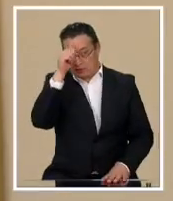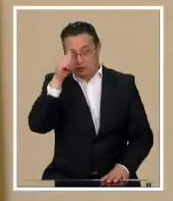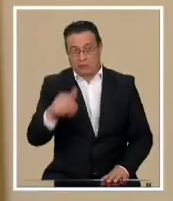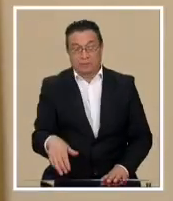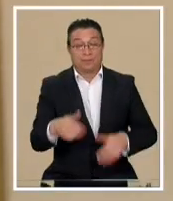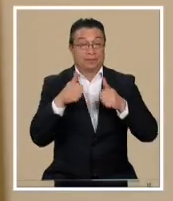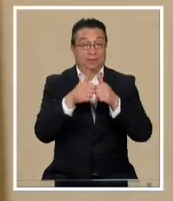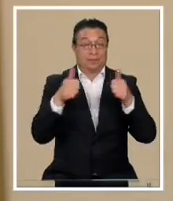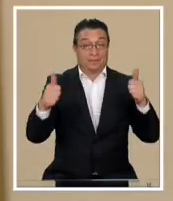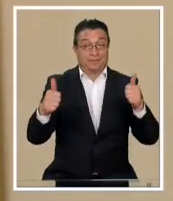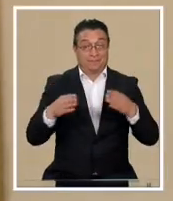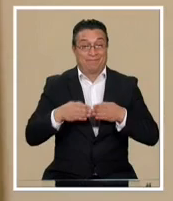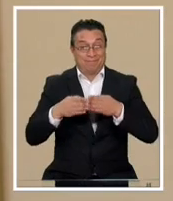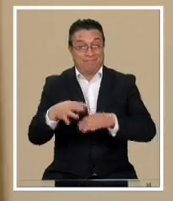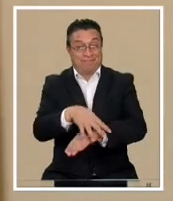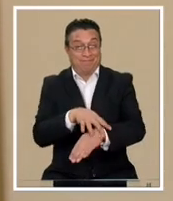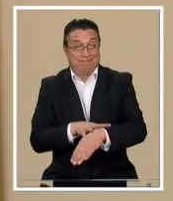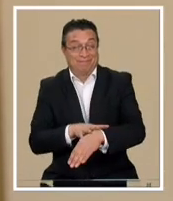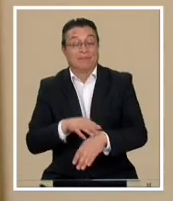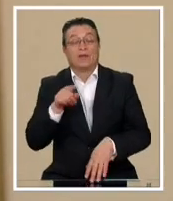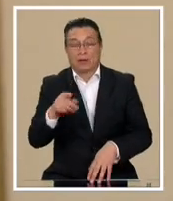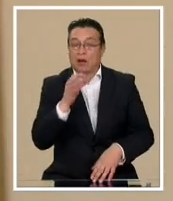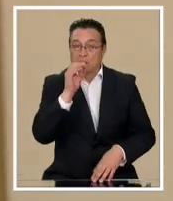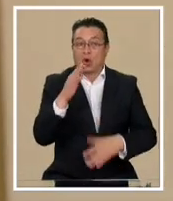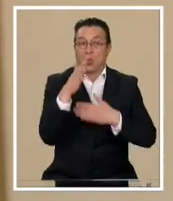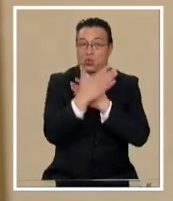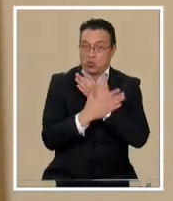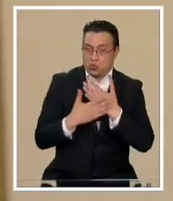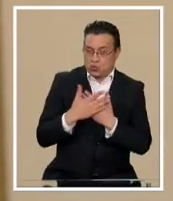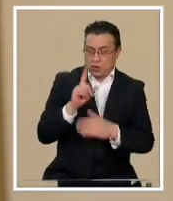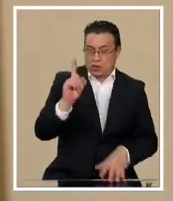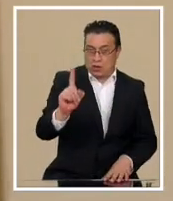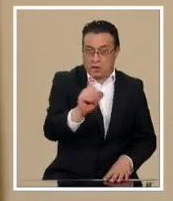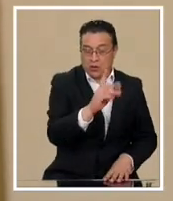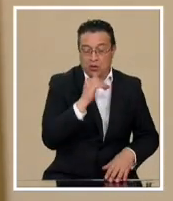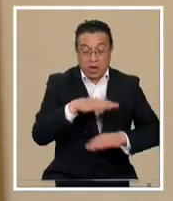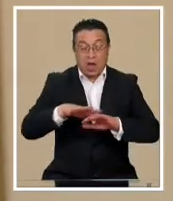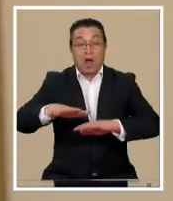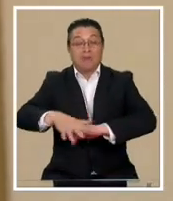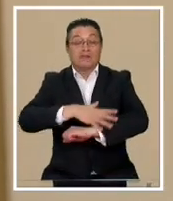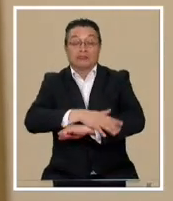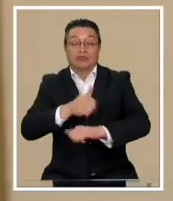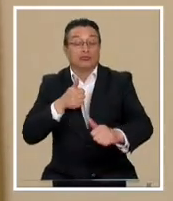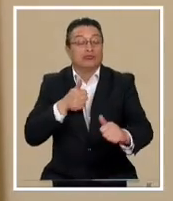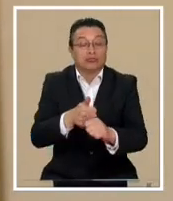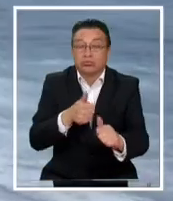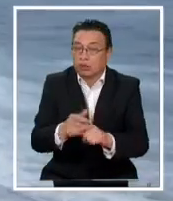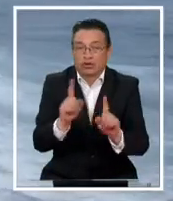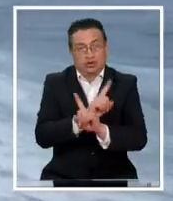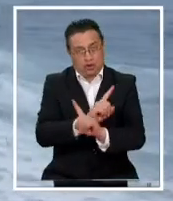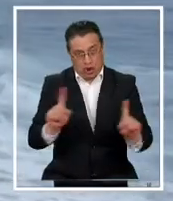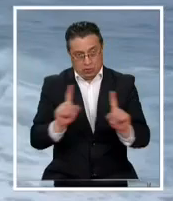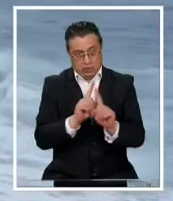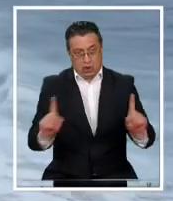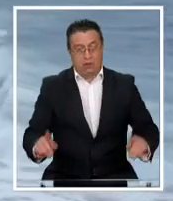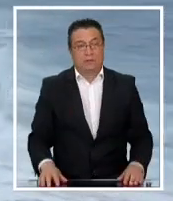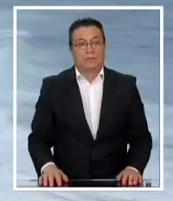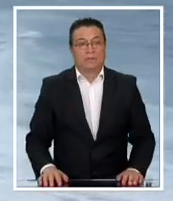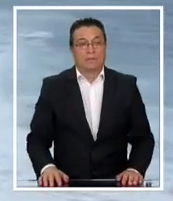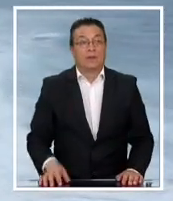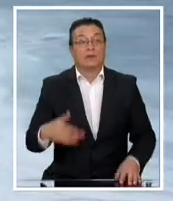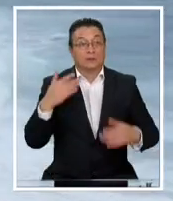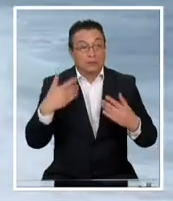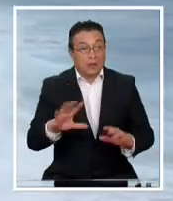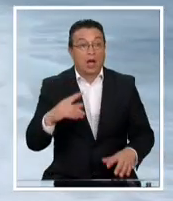Autoridad Marítima reitera el llamado al autocuidado, a evitar riesgos y no acercarse indebidamente al borde costero dada esta condición de marejada. Algo a lo que